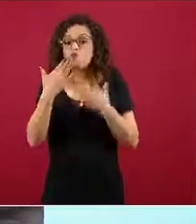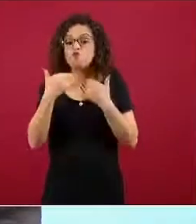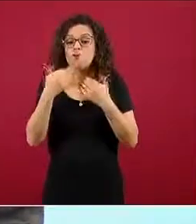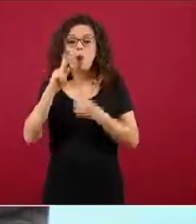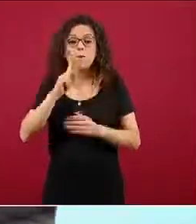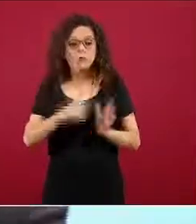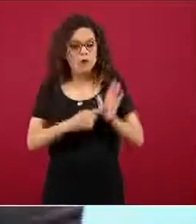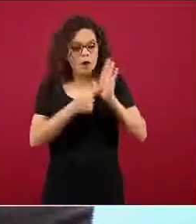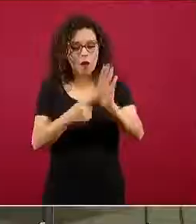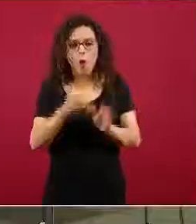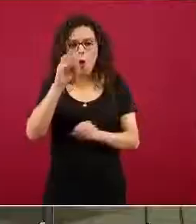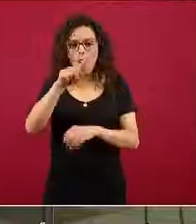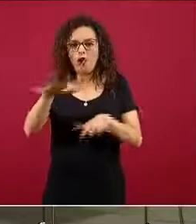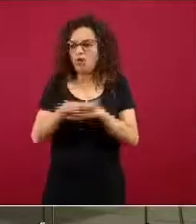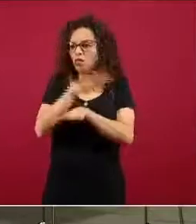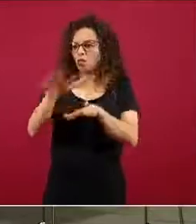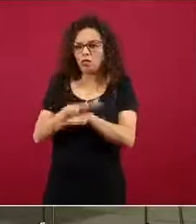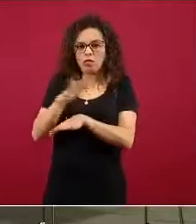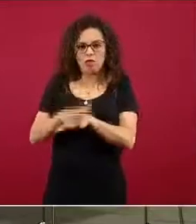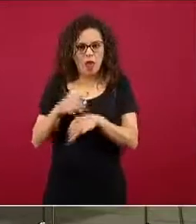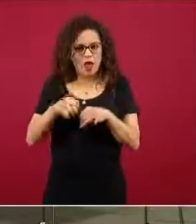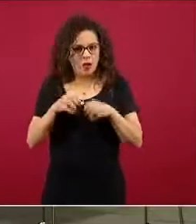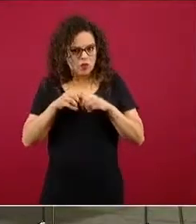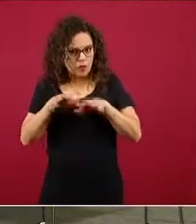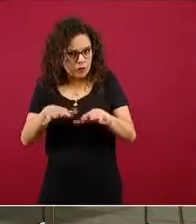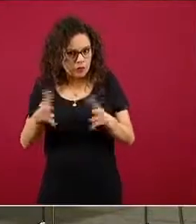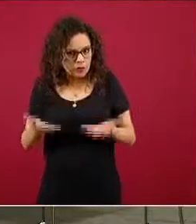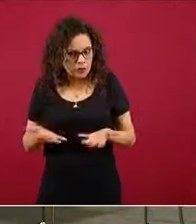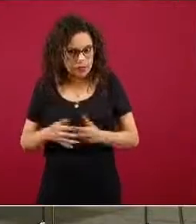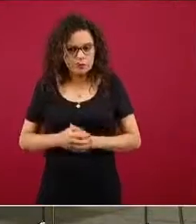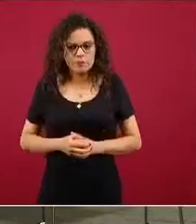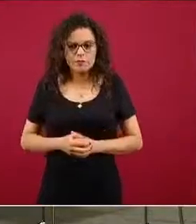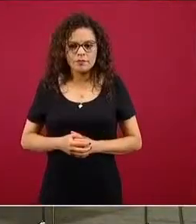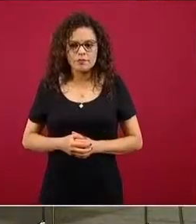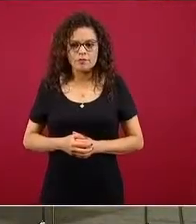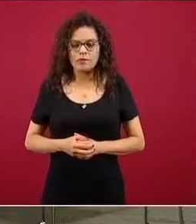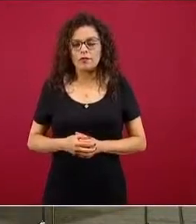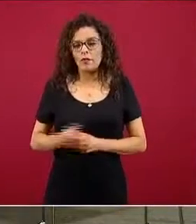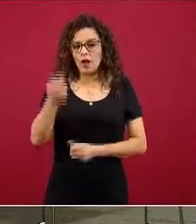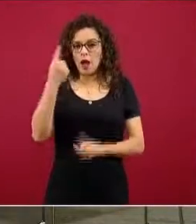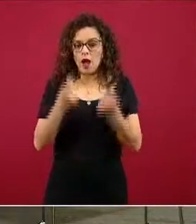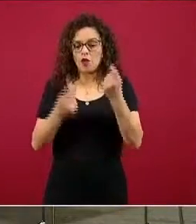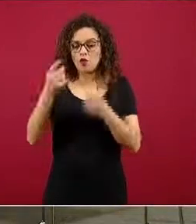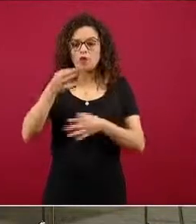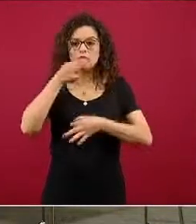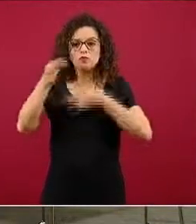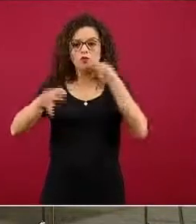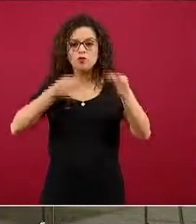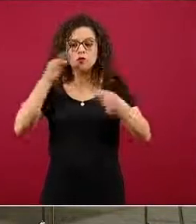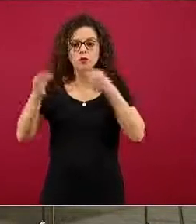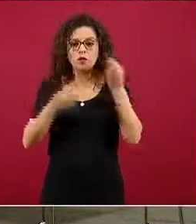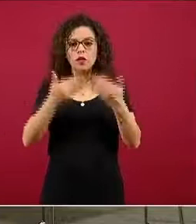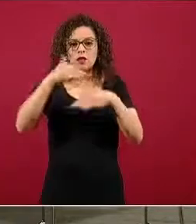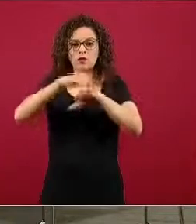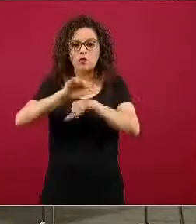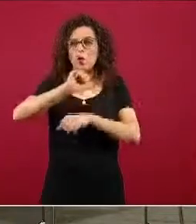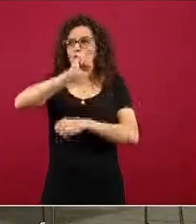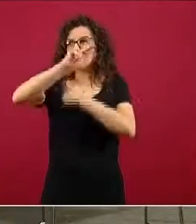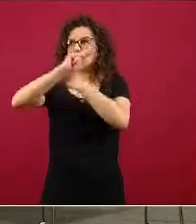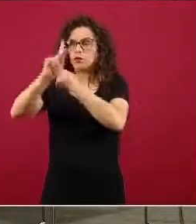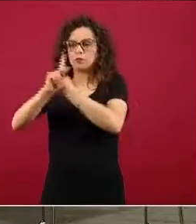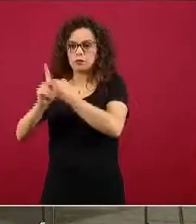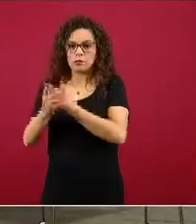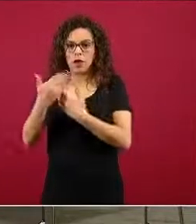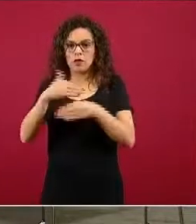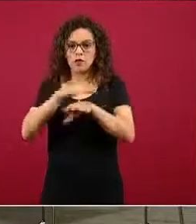distorsionadas, sobredimensionando algunas noticias que pudieran haber en otras partes del mundo sobre algunas reacciones